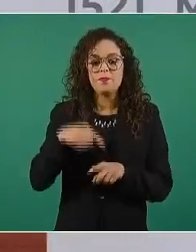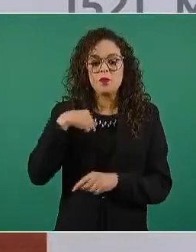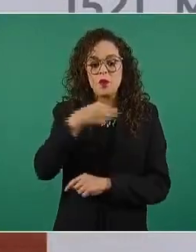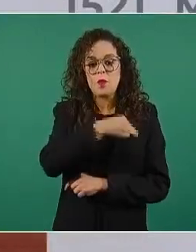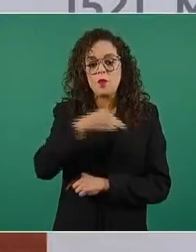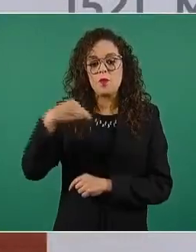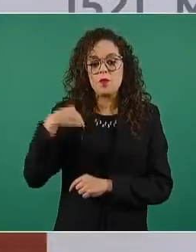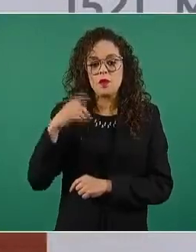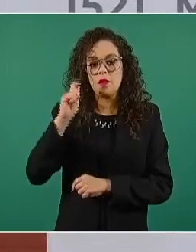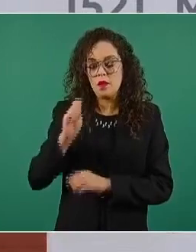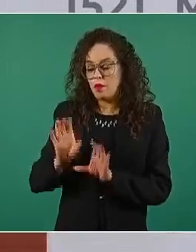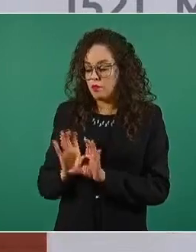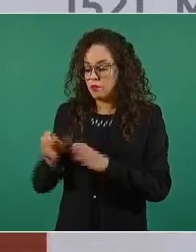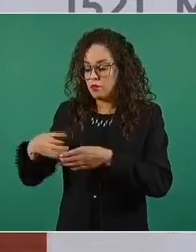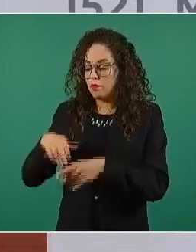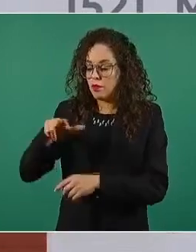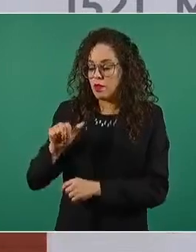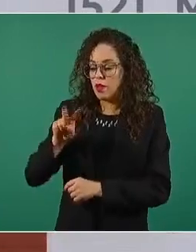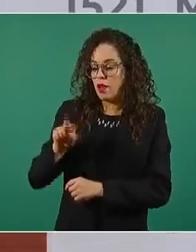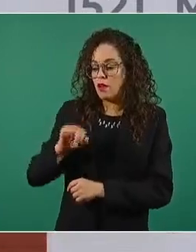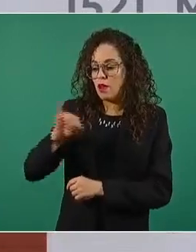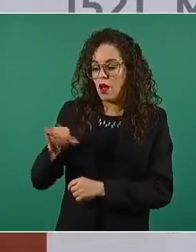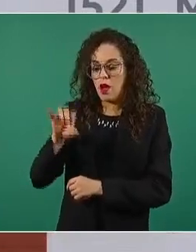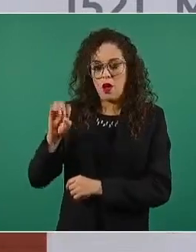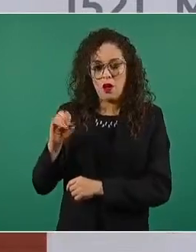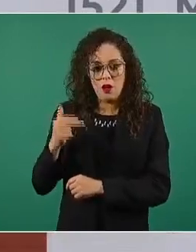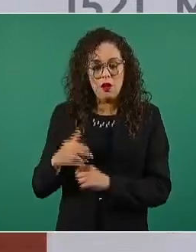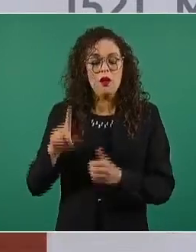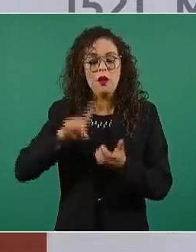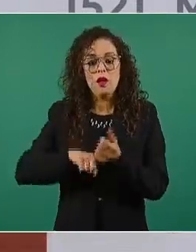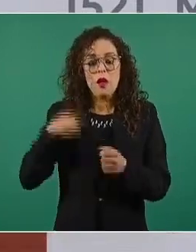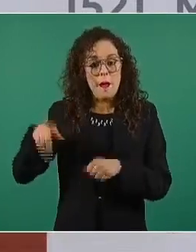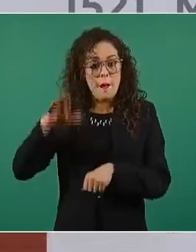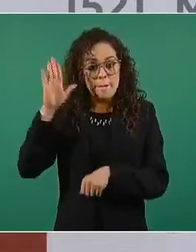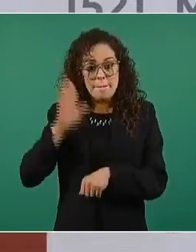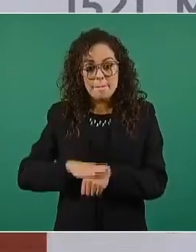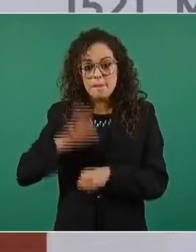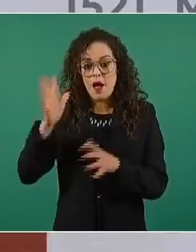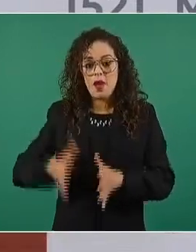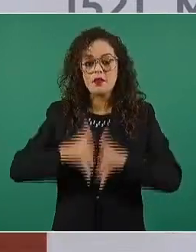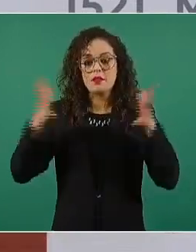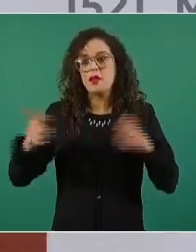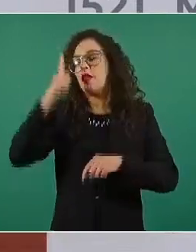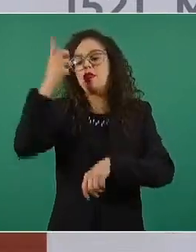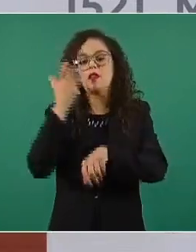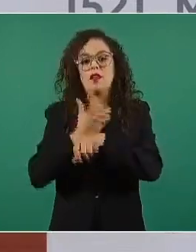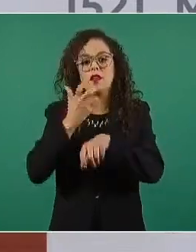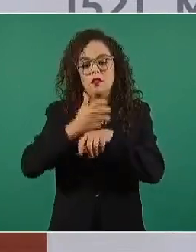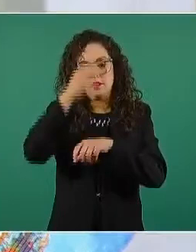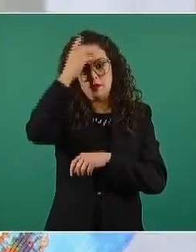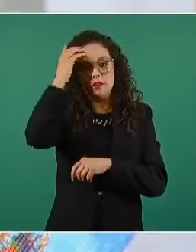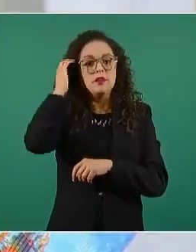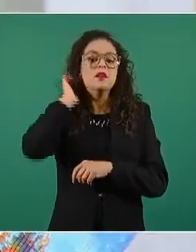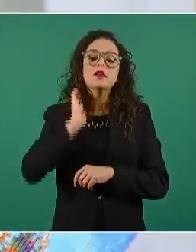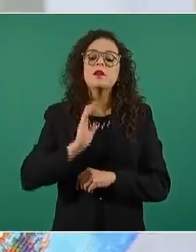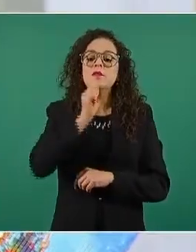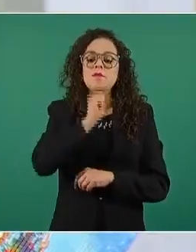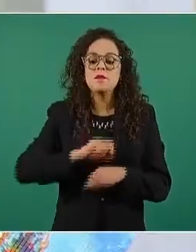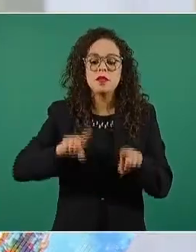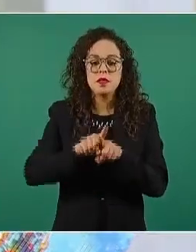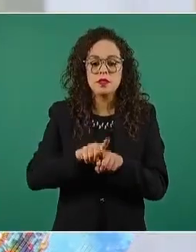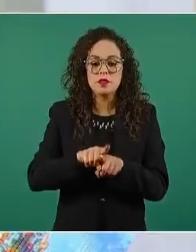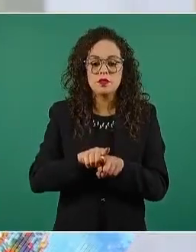Navajo, la tribu soberana más grande de los Estados Unidos. También